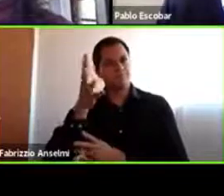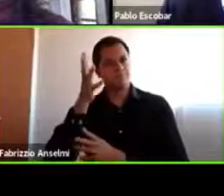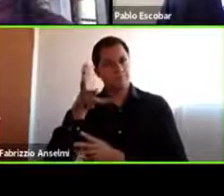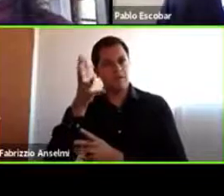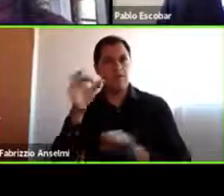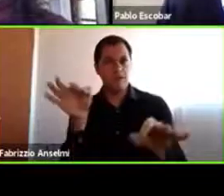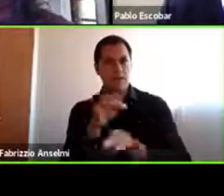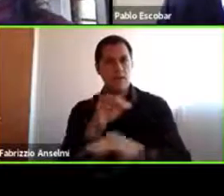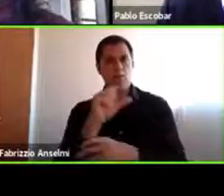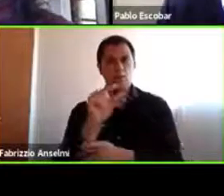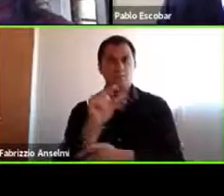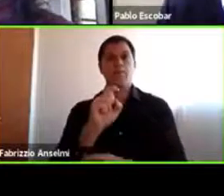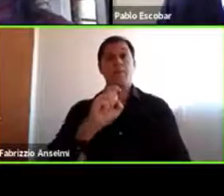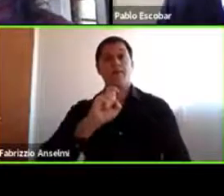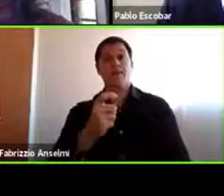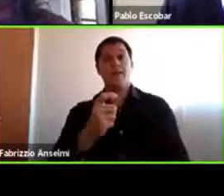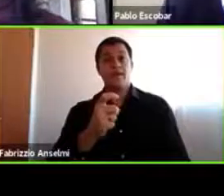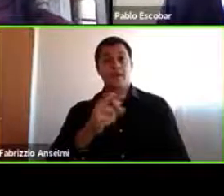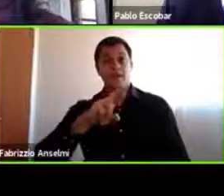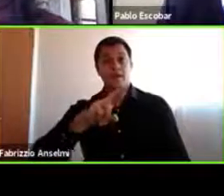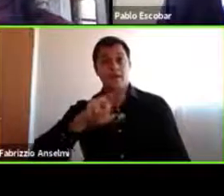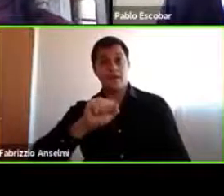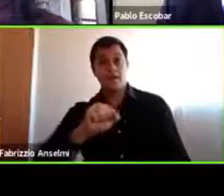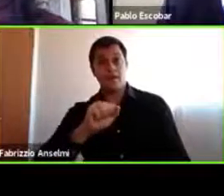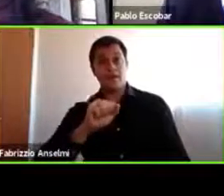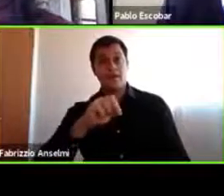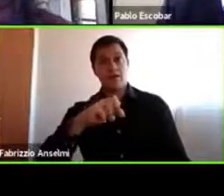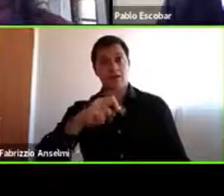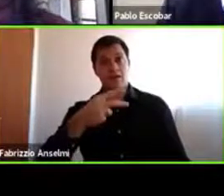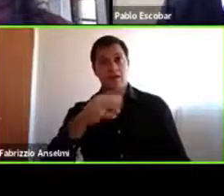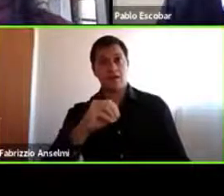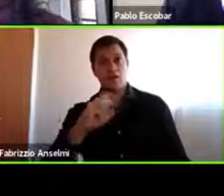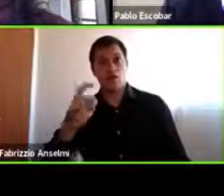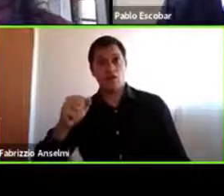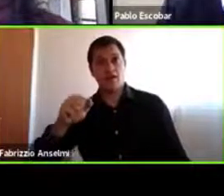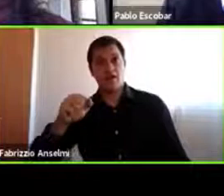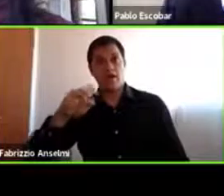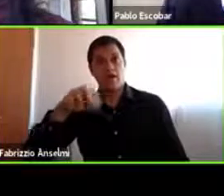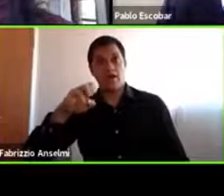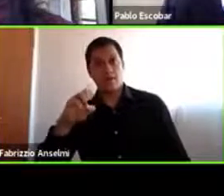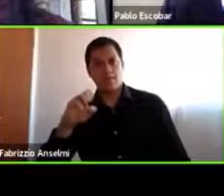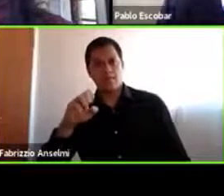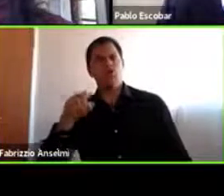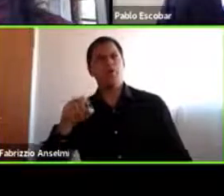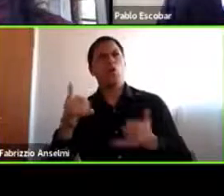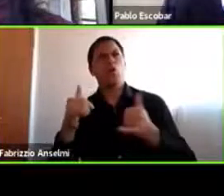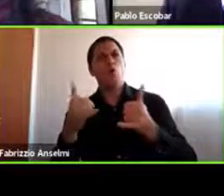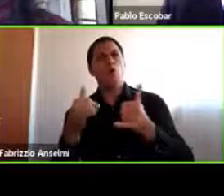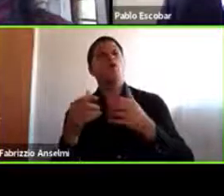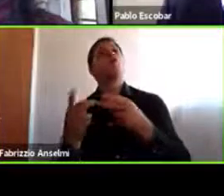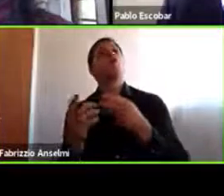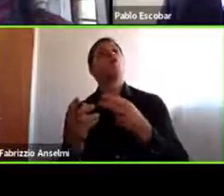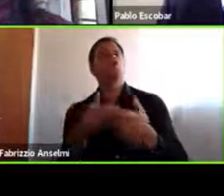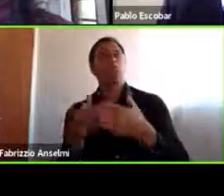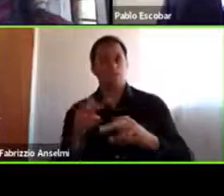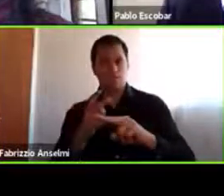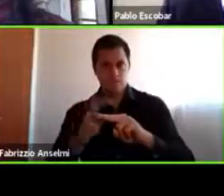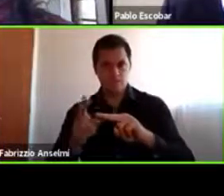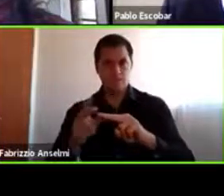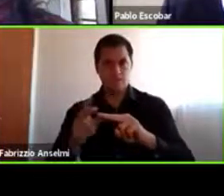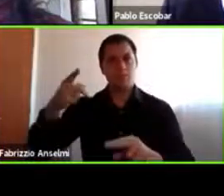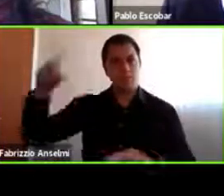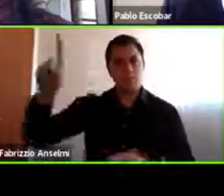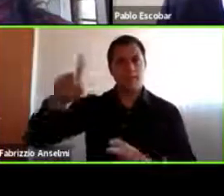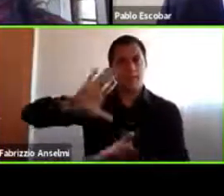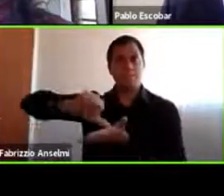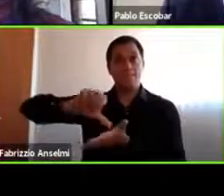Grapho Game es un juego que se inició en Finlandia hace ya más de 15 años, y es un juego